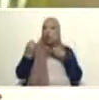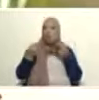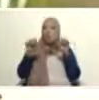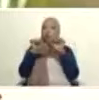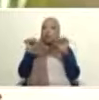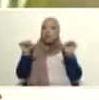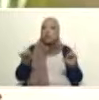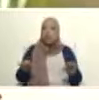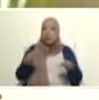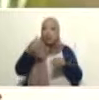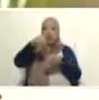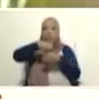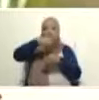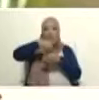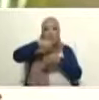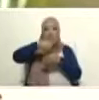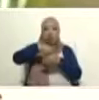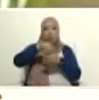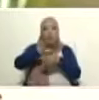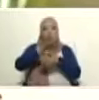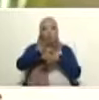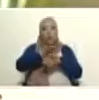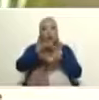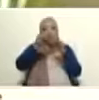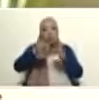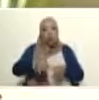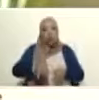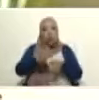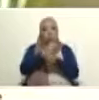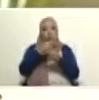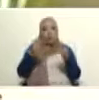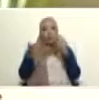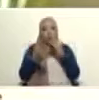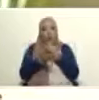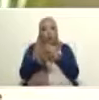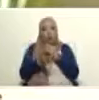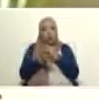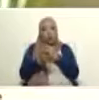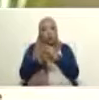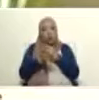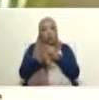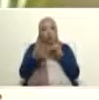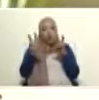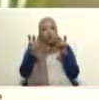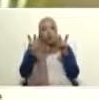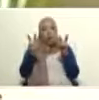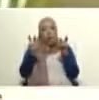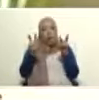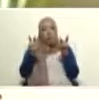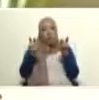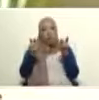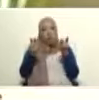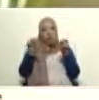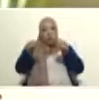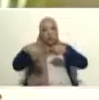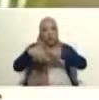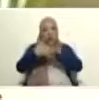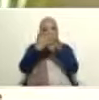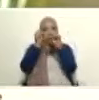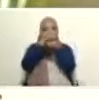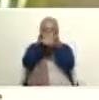electoral protegido, garantizado, tecnológico, moderno,